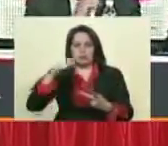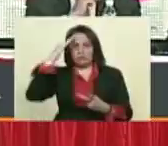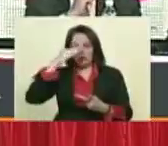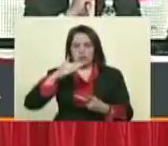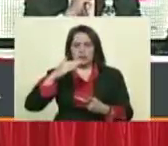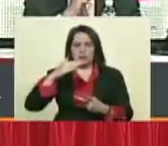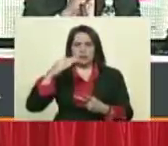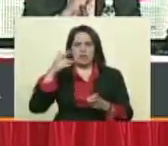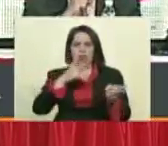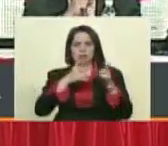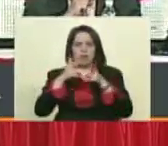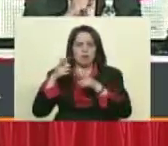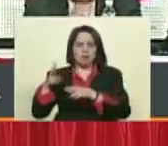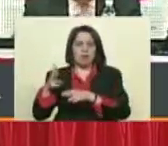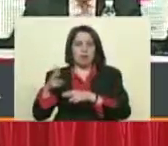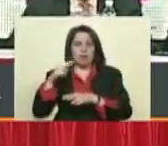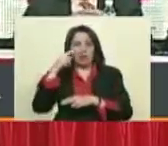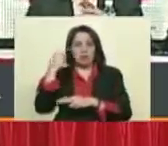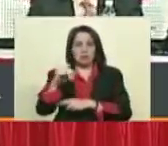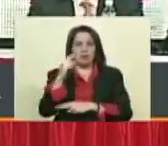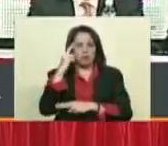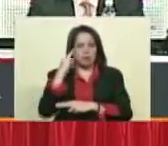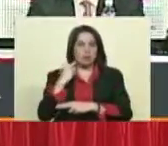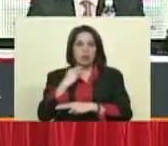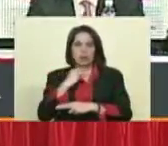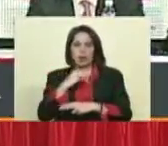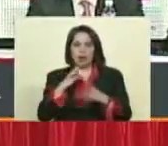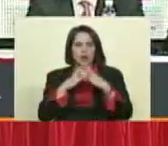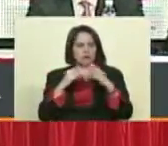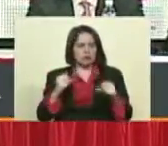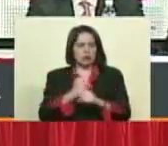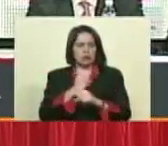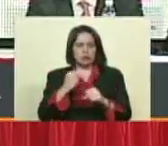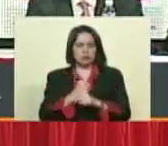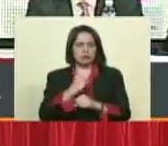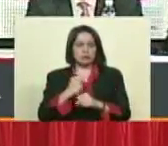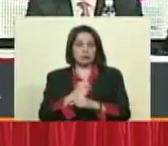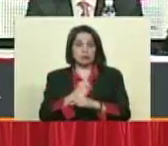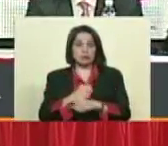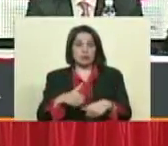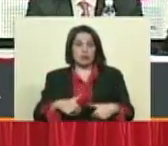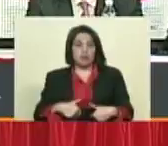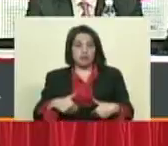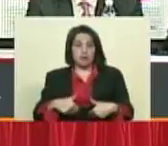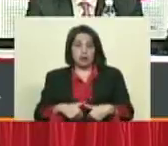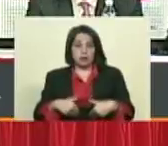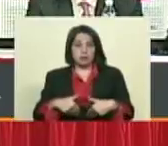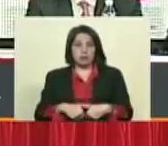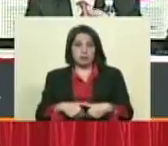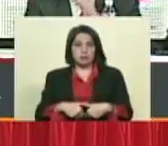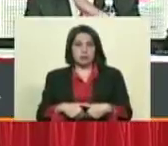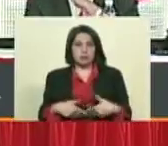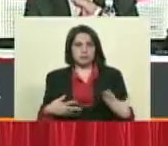Nacional Bolivariana, todos los días, encima del trabajo, batallando, batallando. Aquí tengo